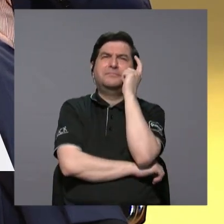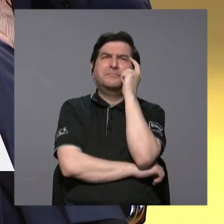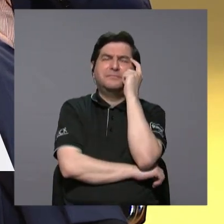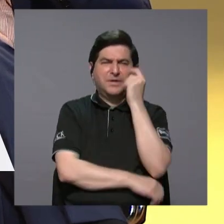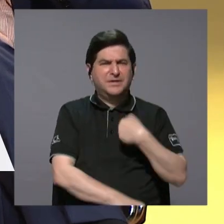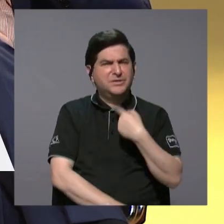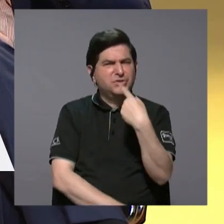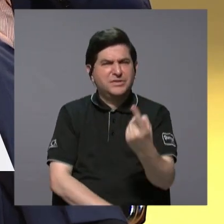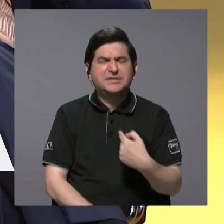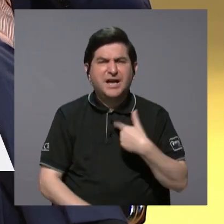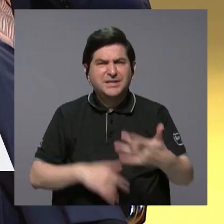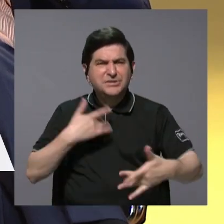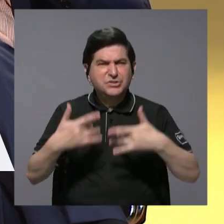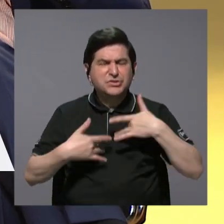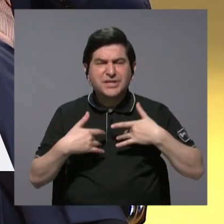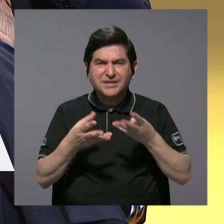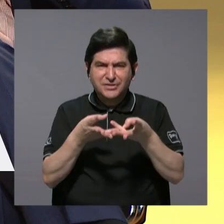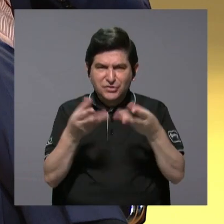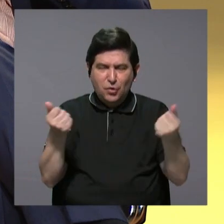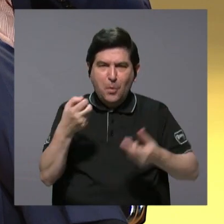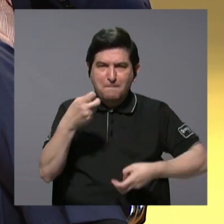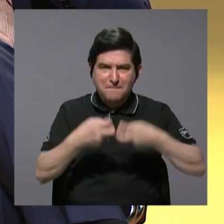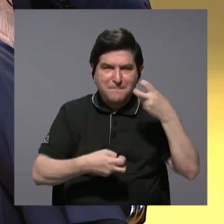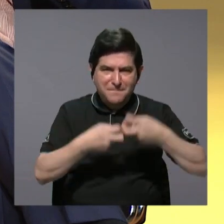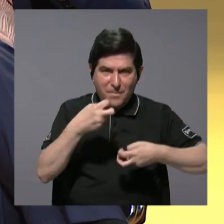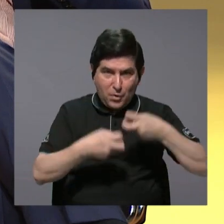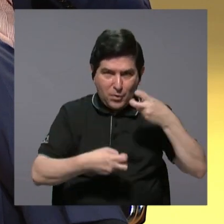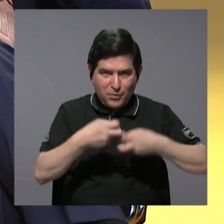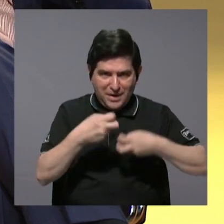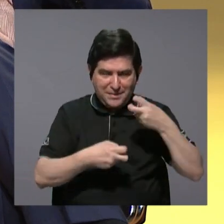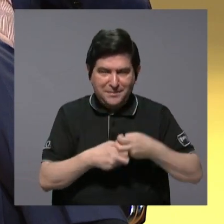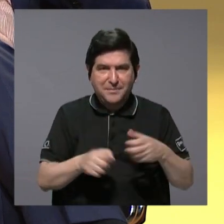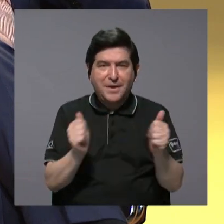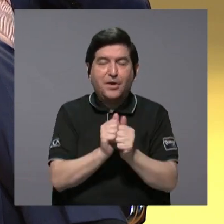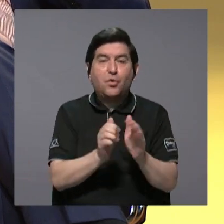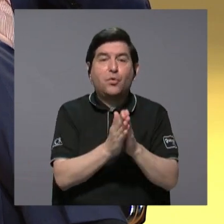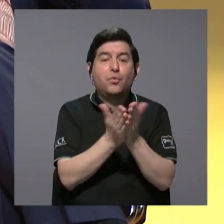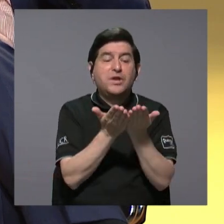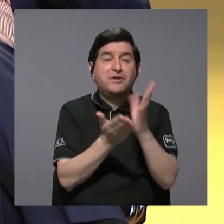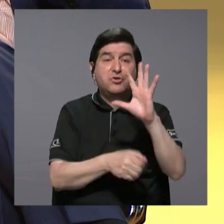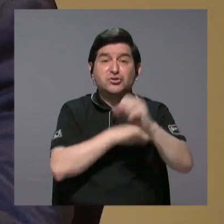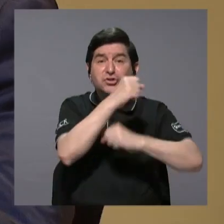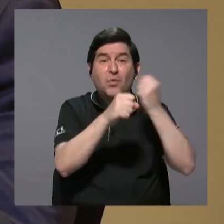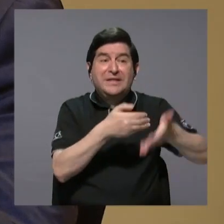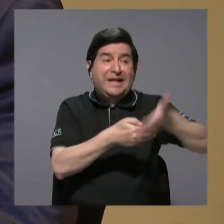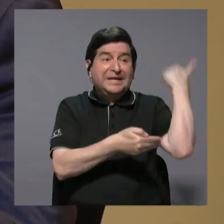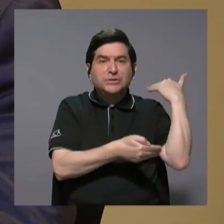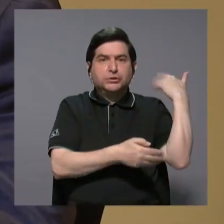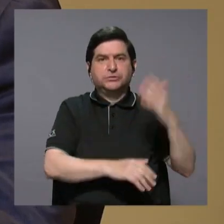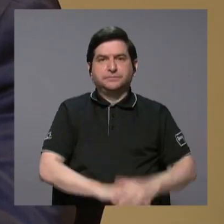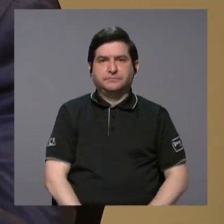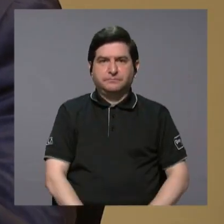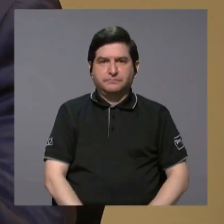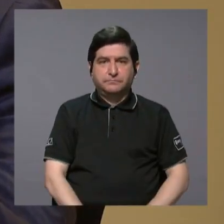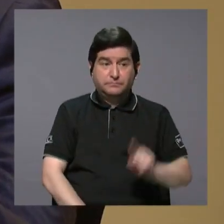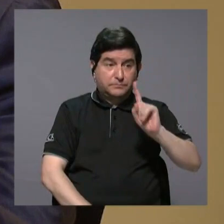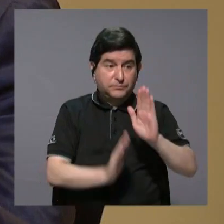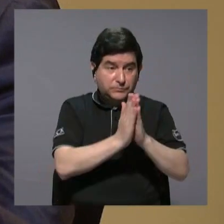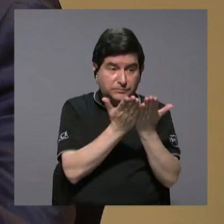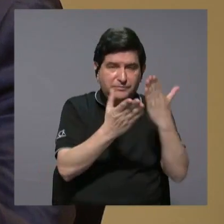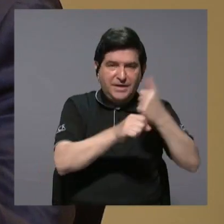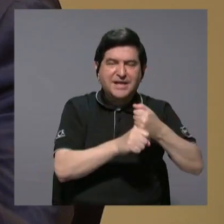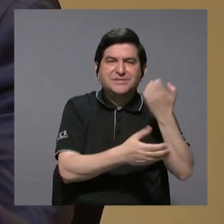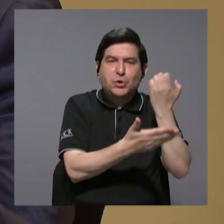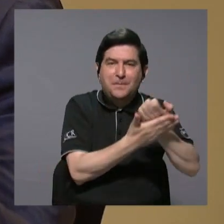decía, yo siento que están resolviendo un problema con un libro de hace 50 años, con un libro que se hizo para